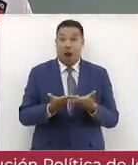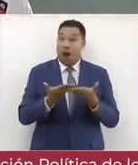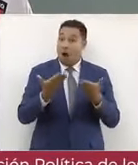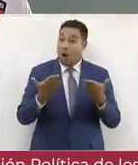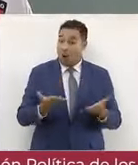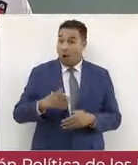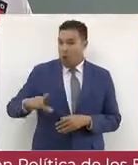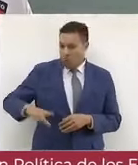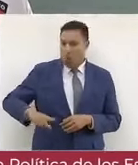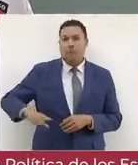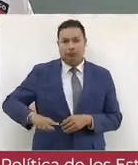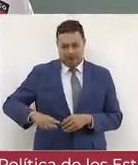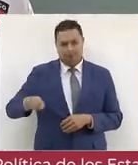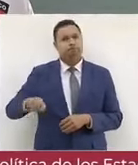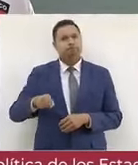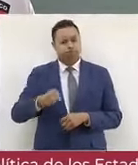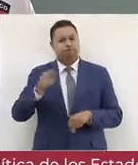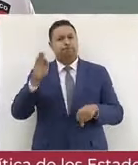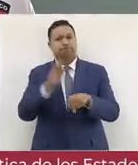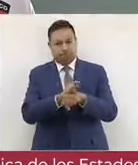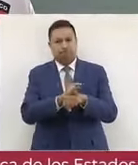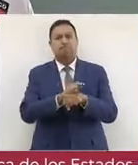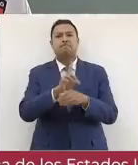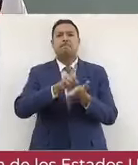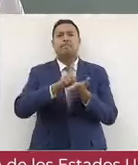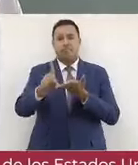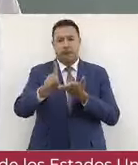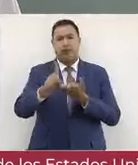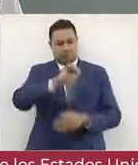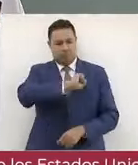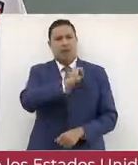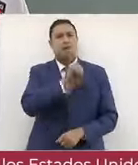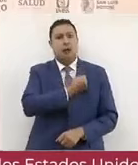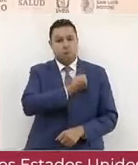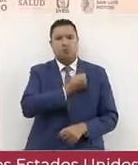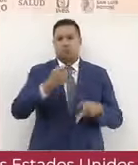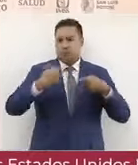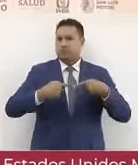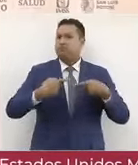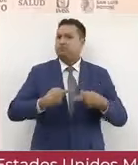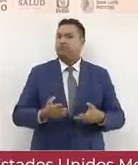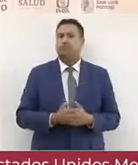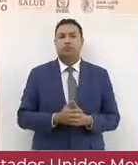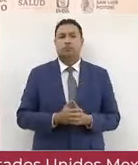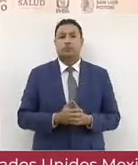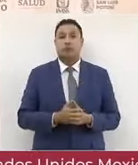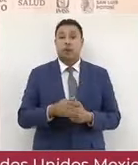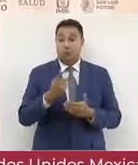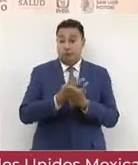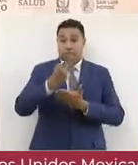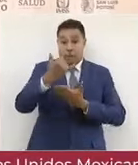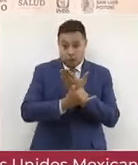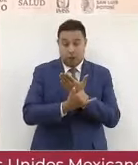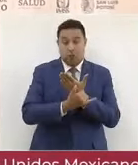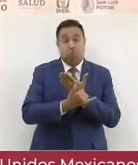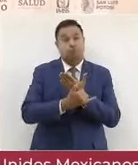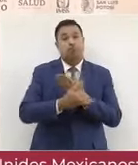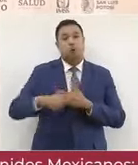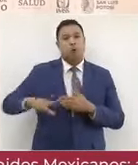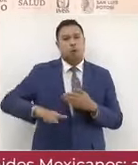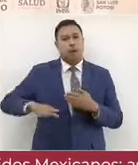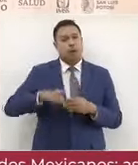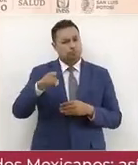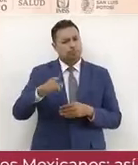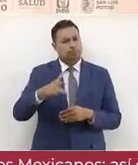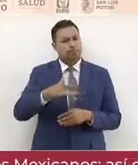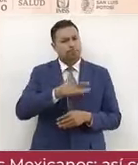un gobierno se encargue de garantizar este derecho fundamental a los ciudadanos. Solo un proyecto de gobierno humano y sensible,